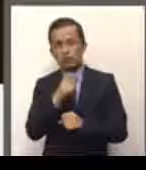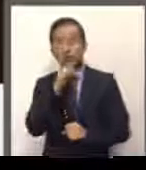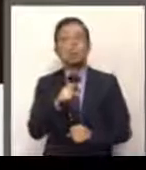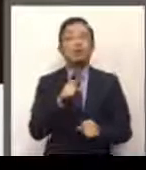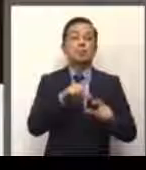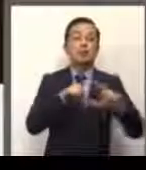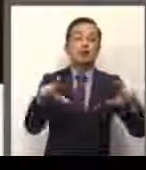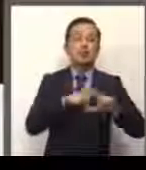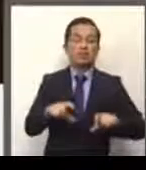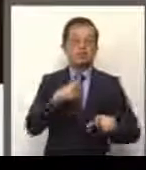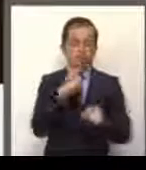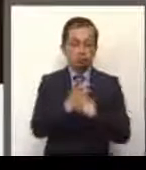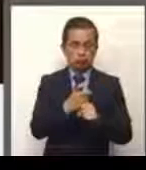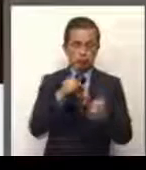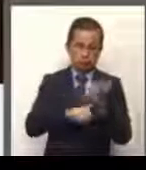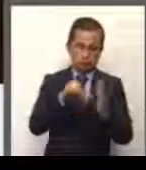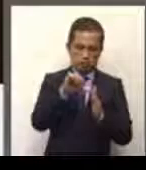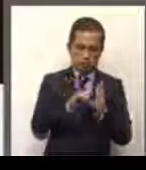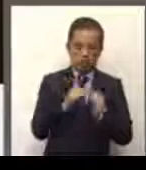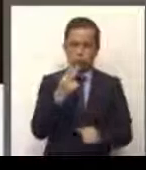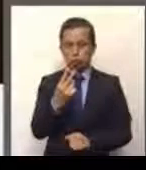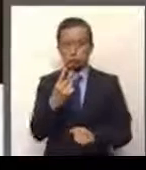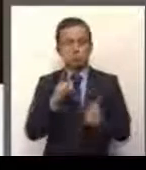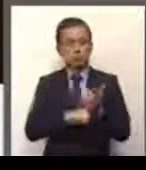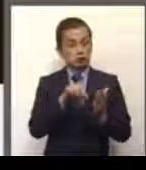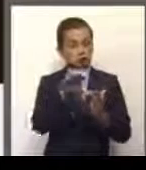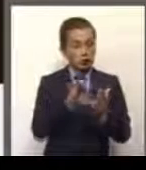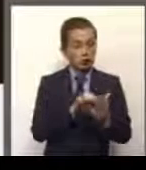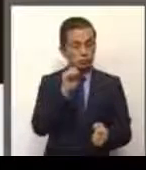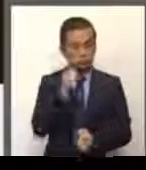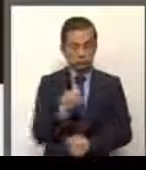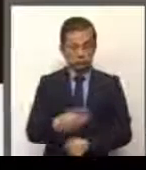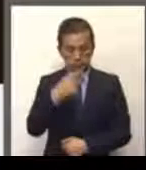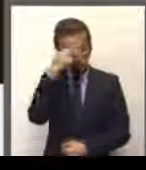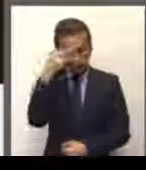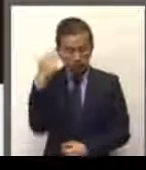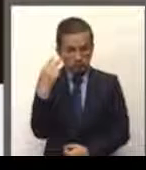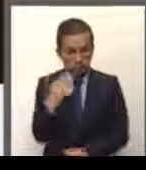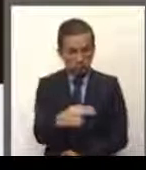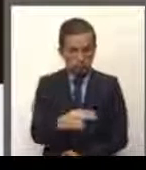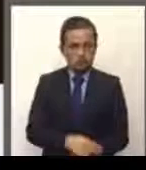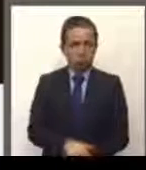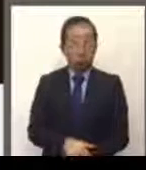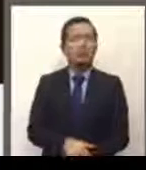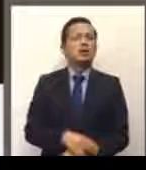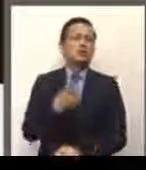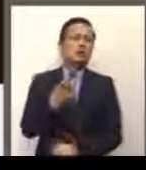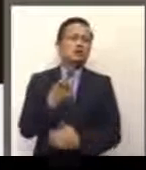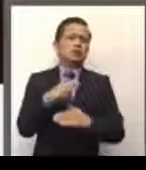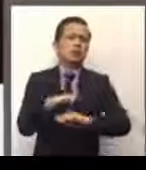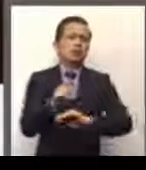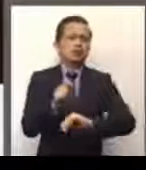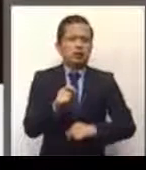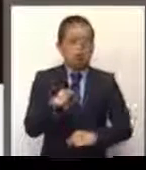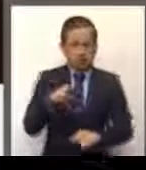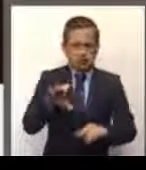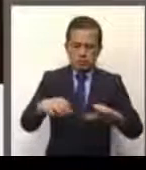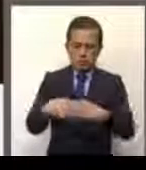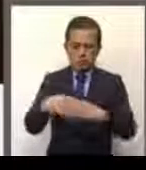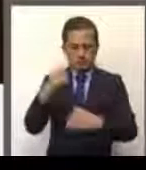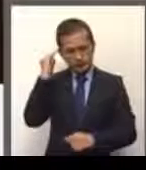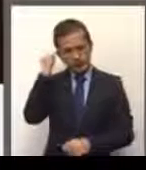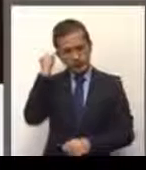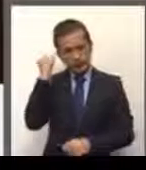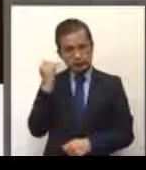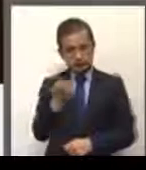del artículo segundo de la Constitución Política de los Estados Unidos Mexicanos en materia de comunidades